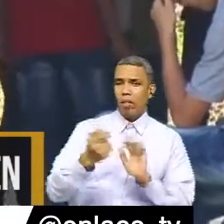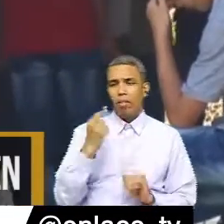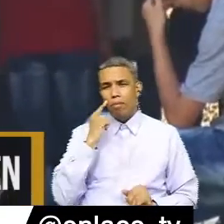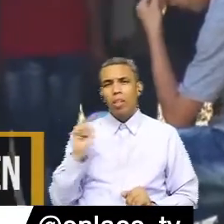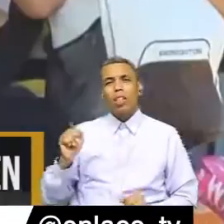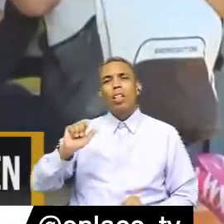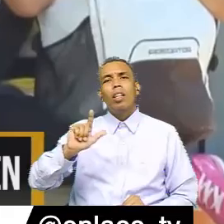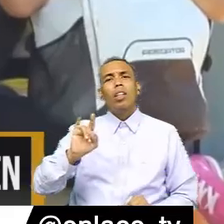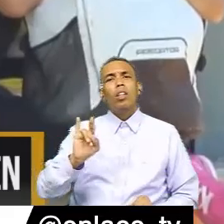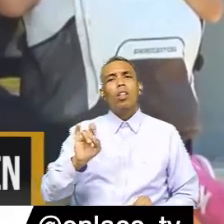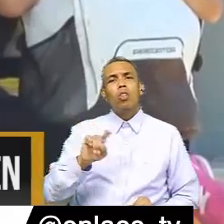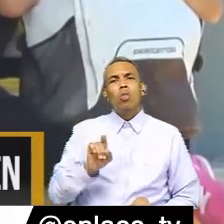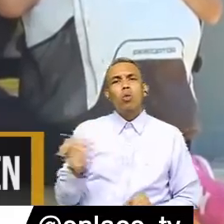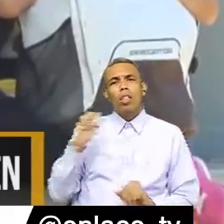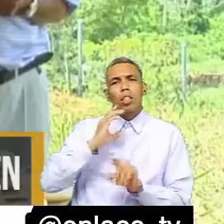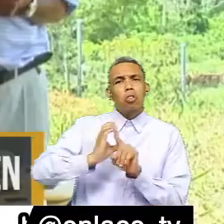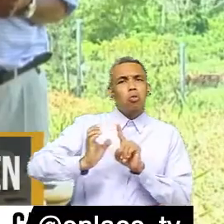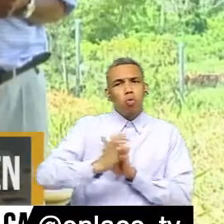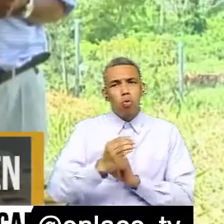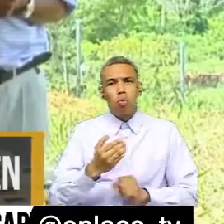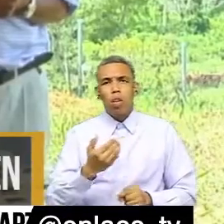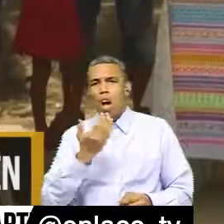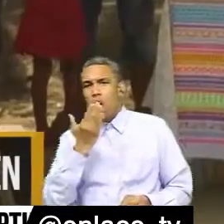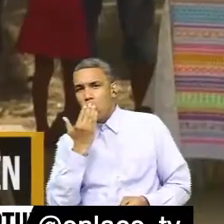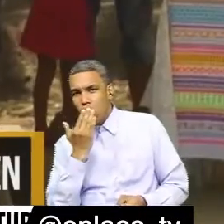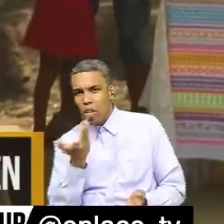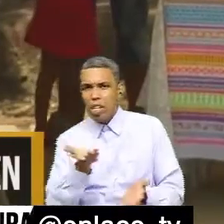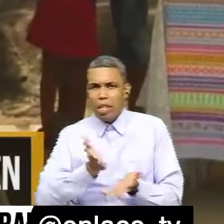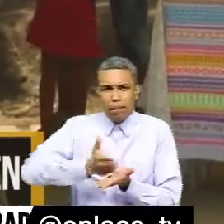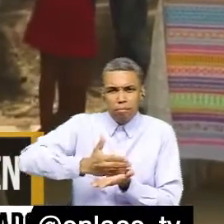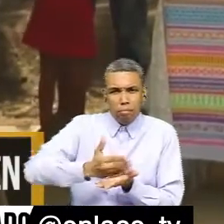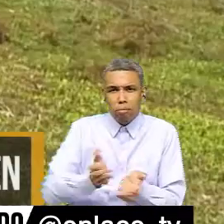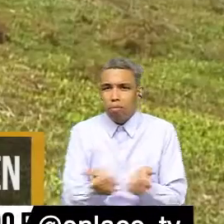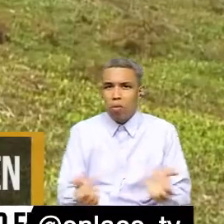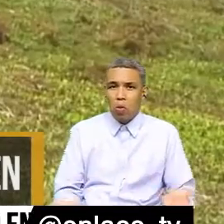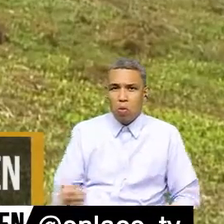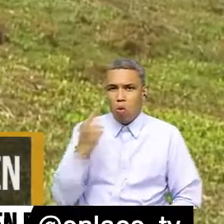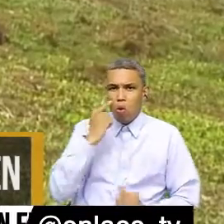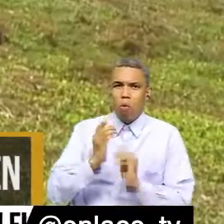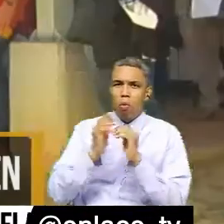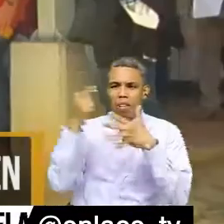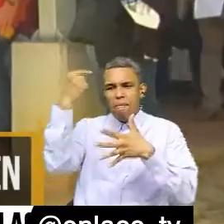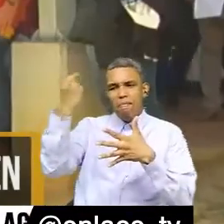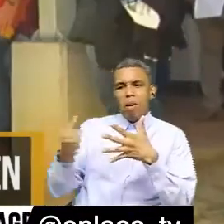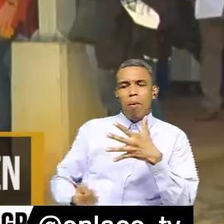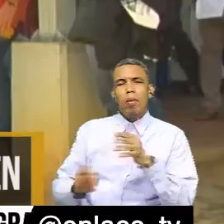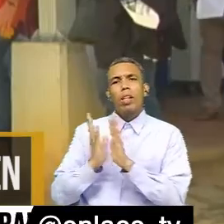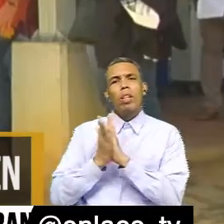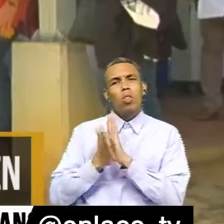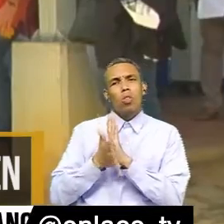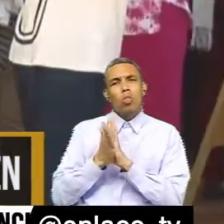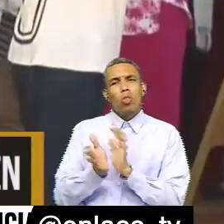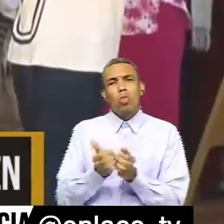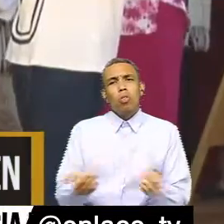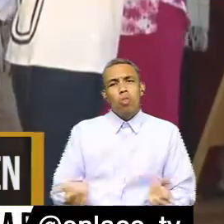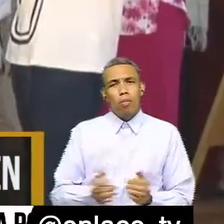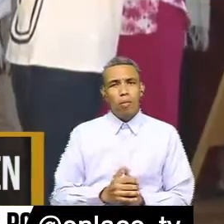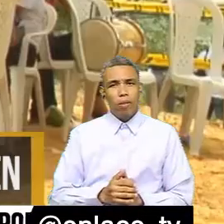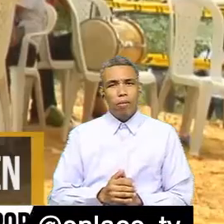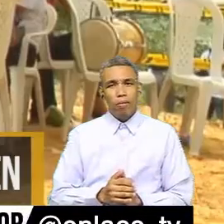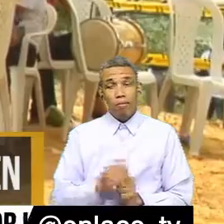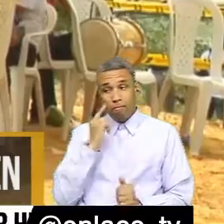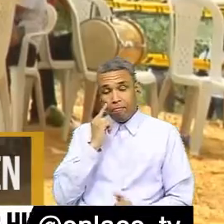de algunos platos típicos de la vereda sogamoso y la motivación de las comunidades por fomentar el turismo teniendo como referente el